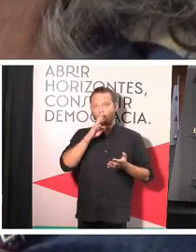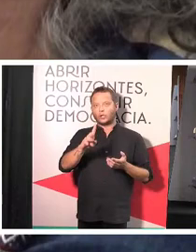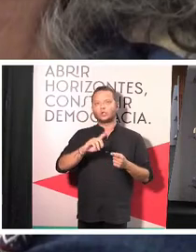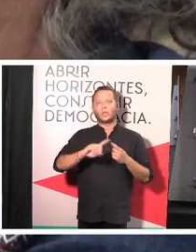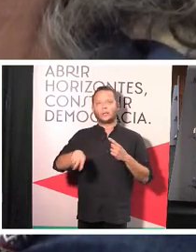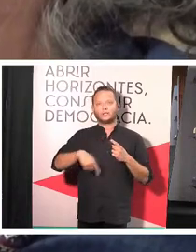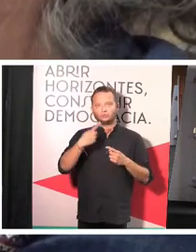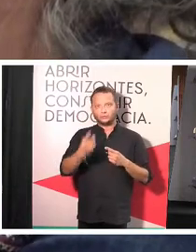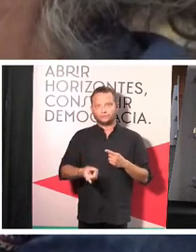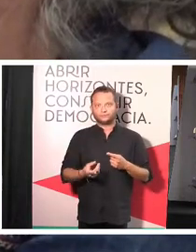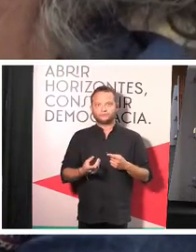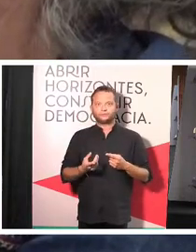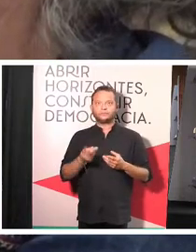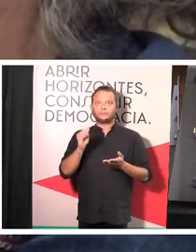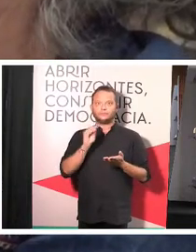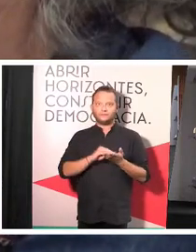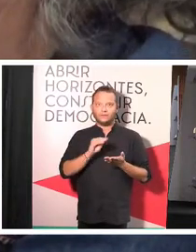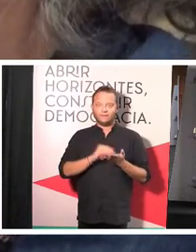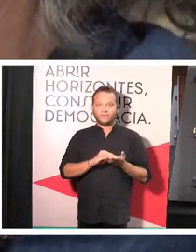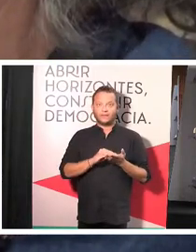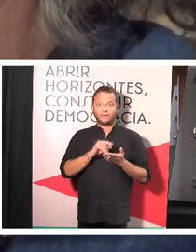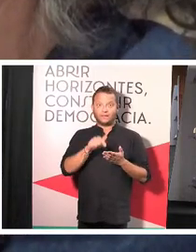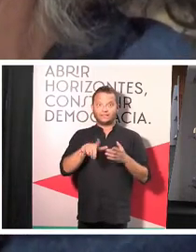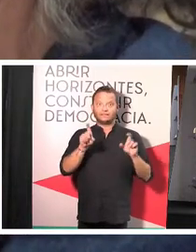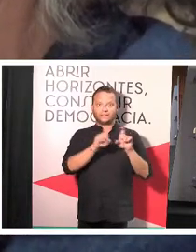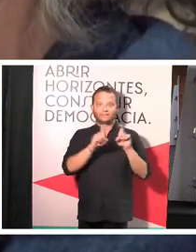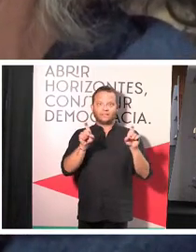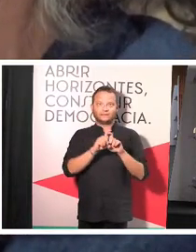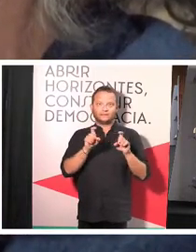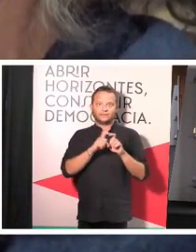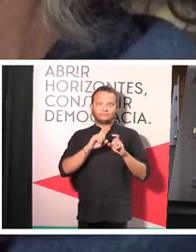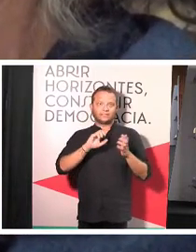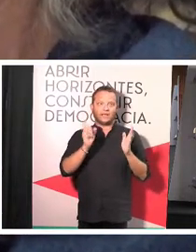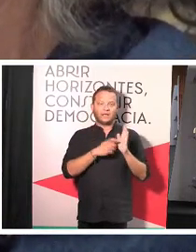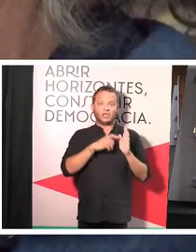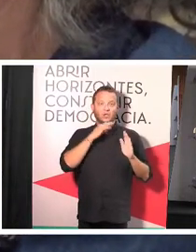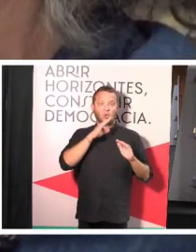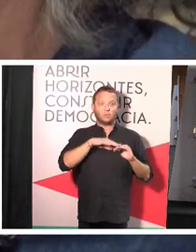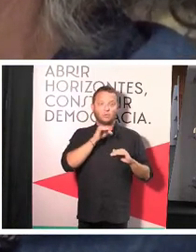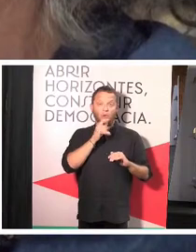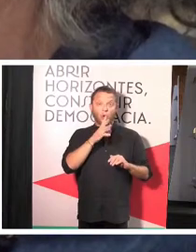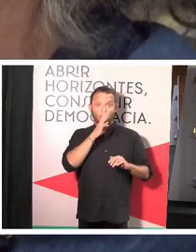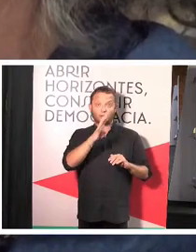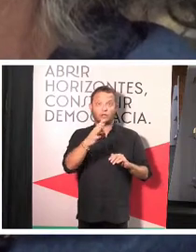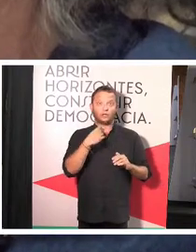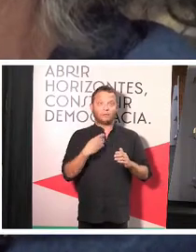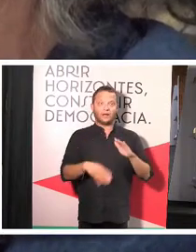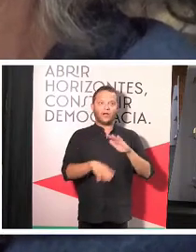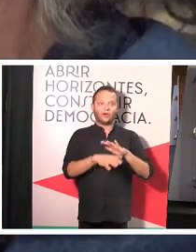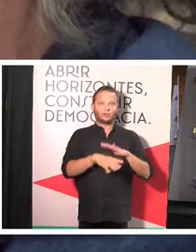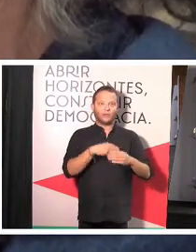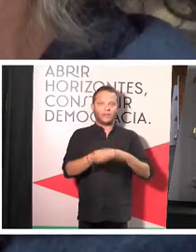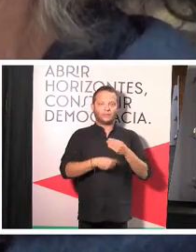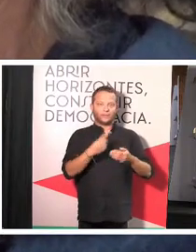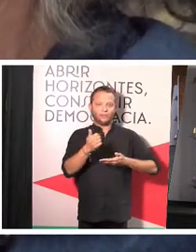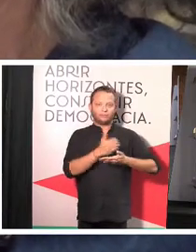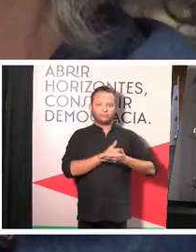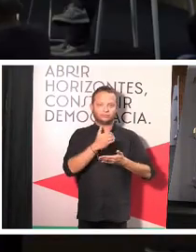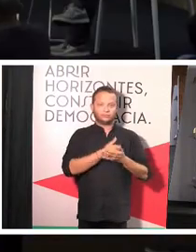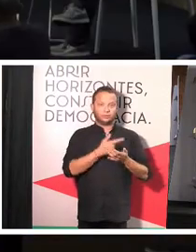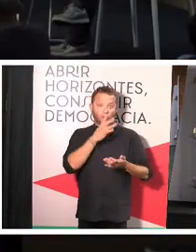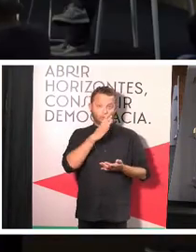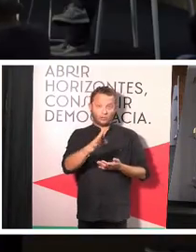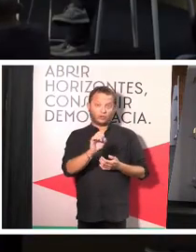lo que te muestra también que a veces sale más a cuenta para estas empresas saltarse la ley y que no cumplirla porque tienen 4 años para seguir haciendo lo mismo.